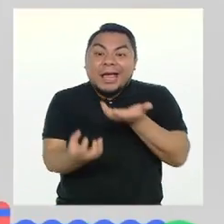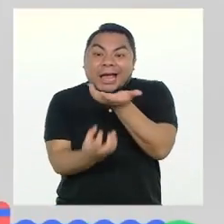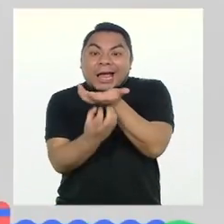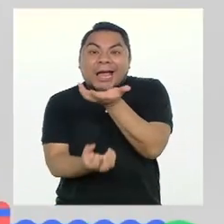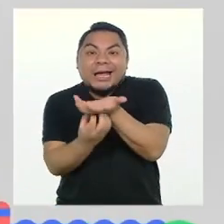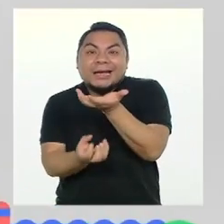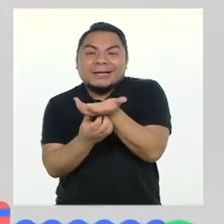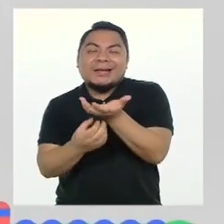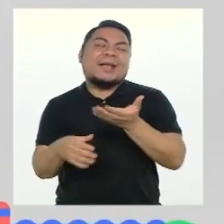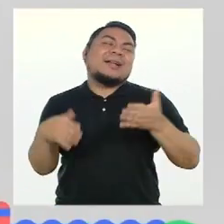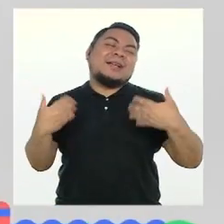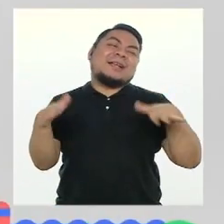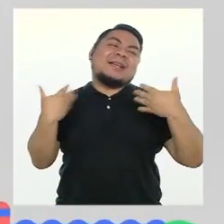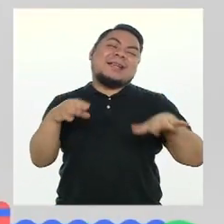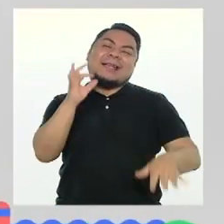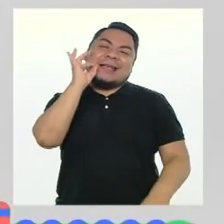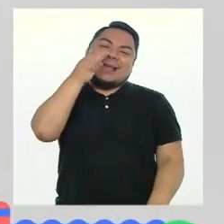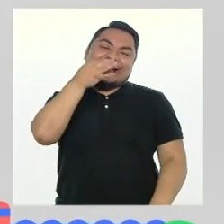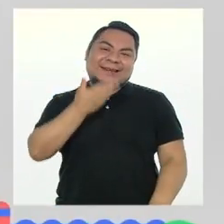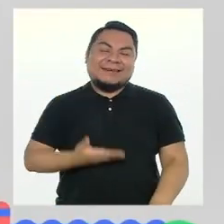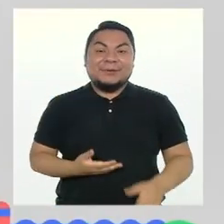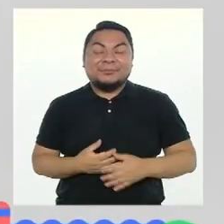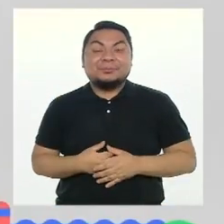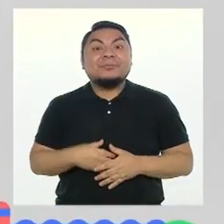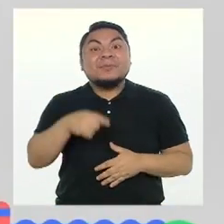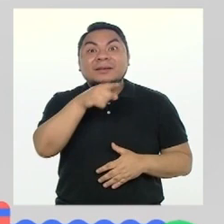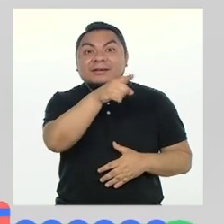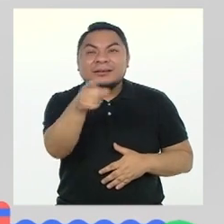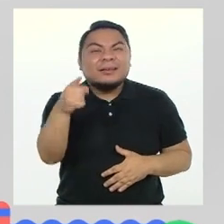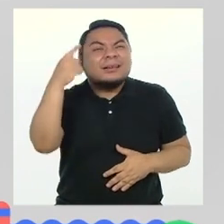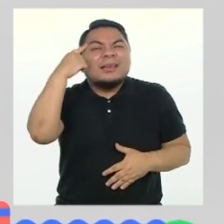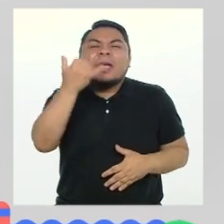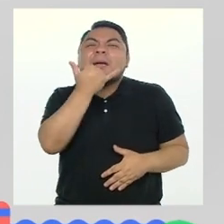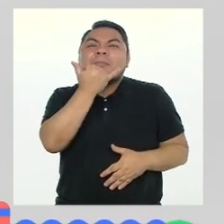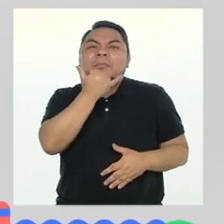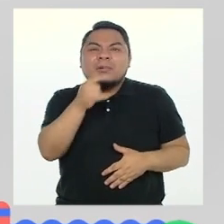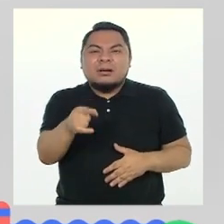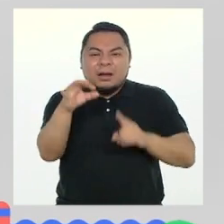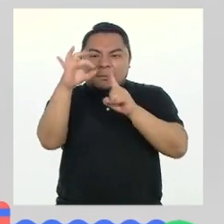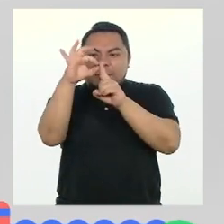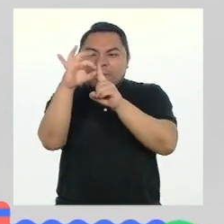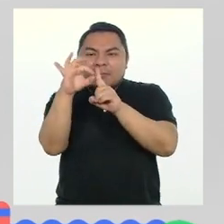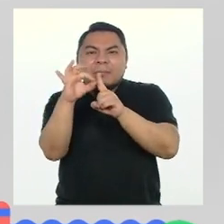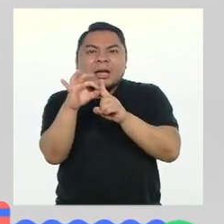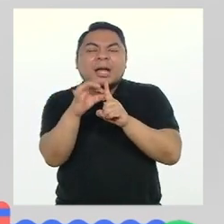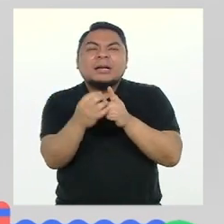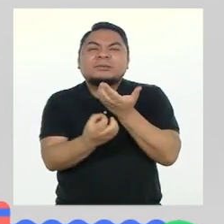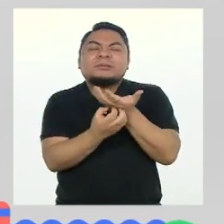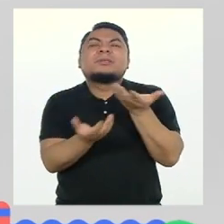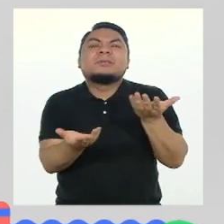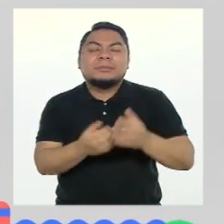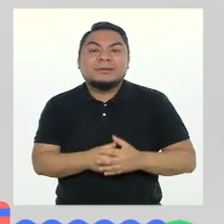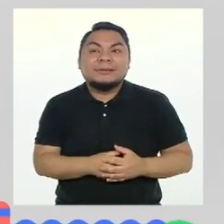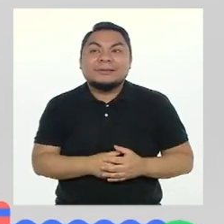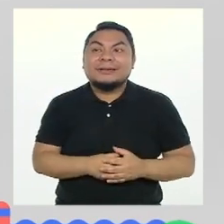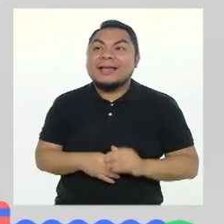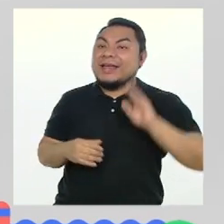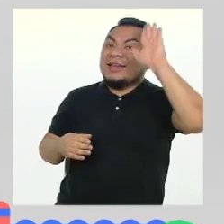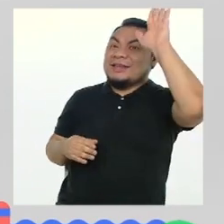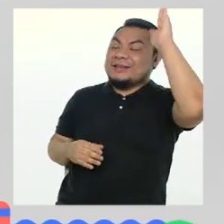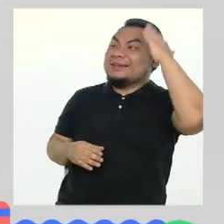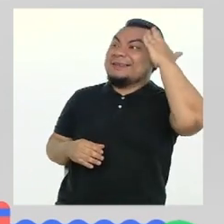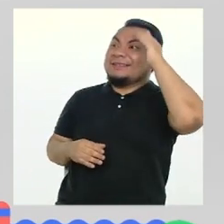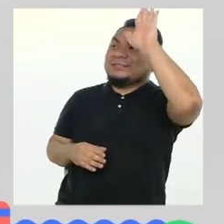¡Canchita! ¡Ay, qué rico! ¿Ustedes qué creen que pasó con el maíz? ¡Lo sé! ¡Lo sé!